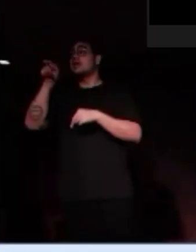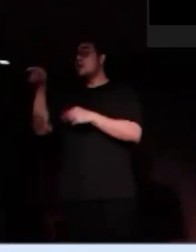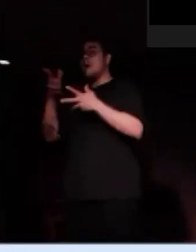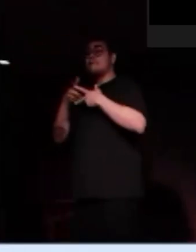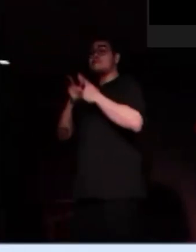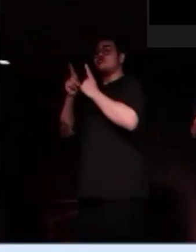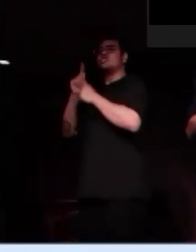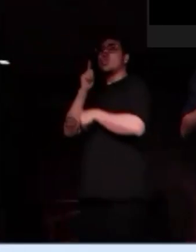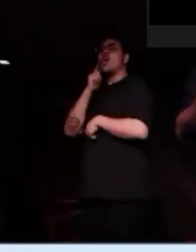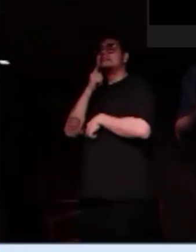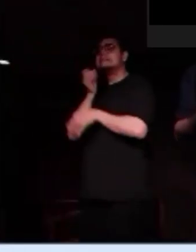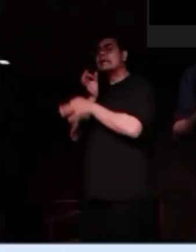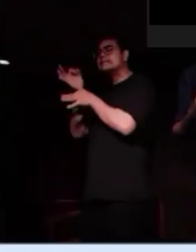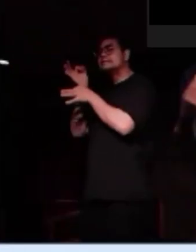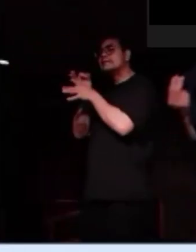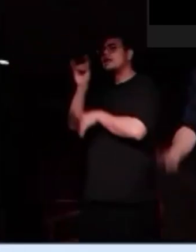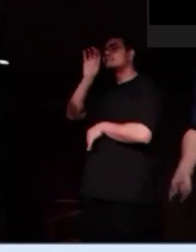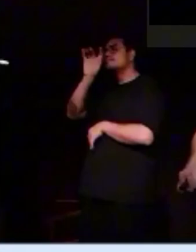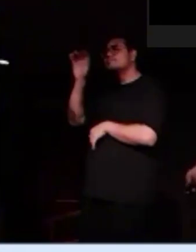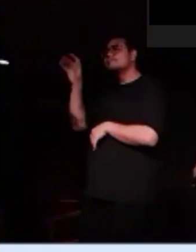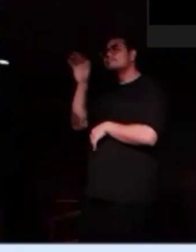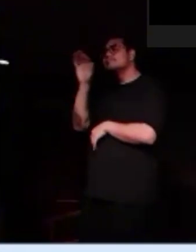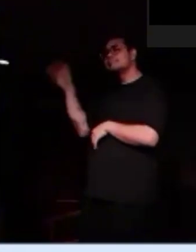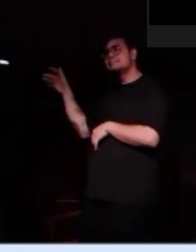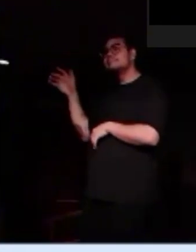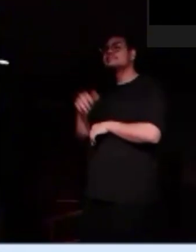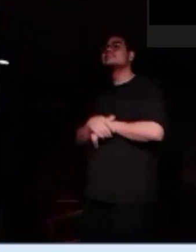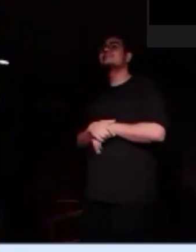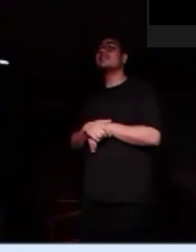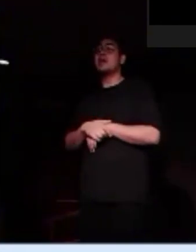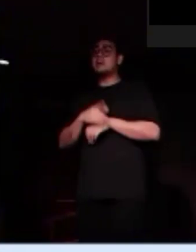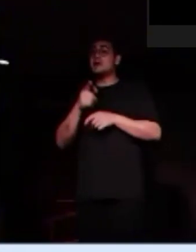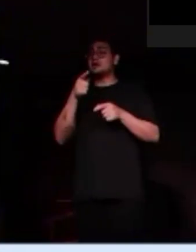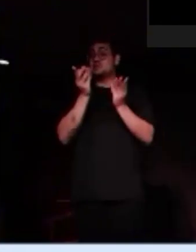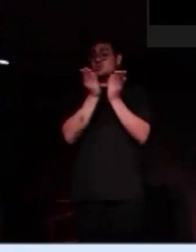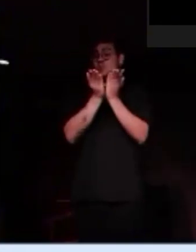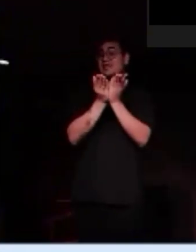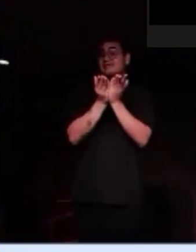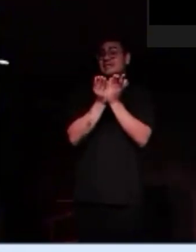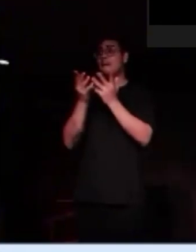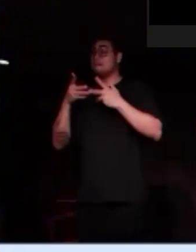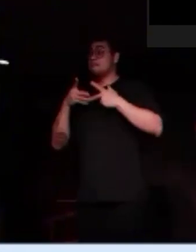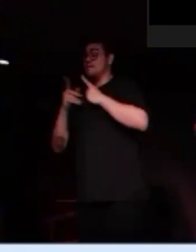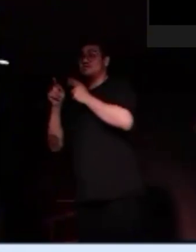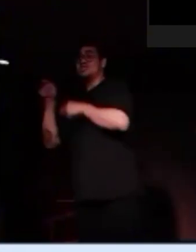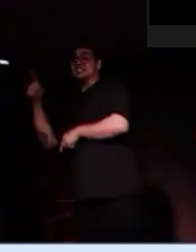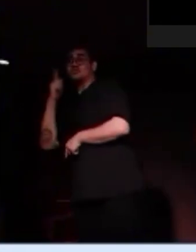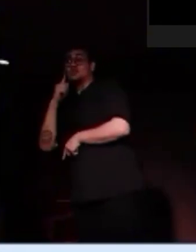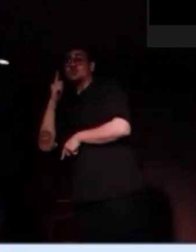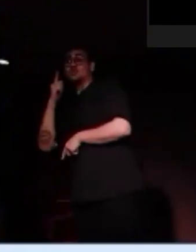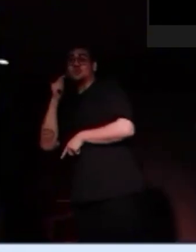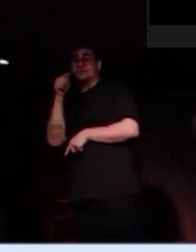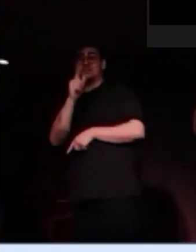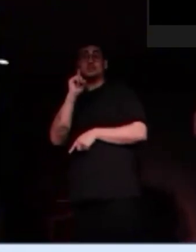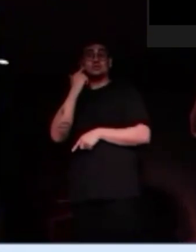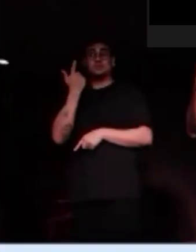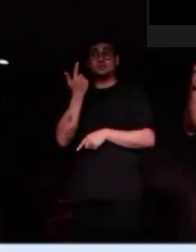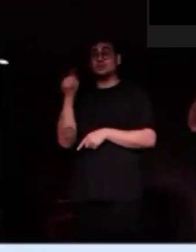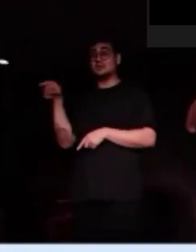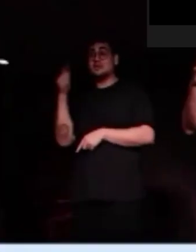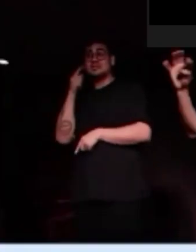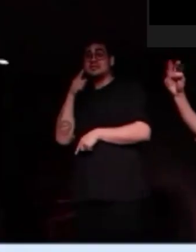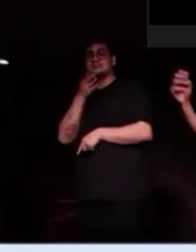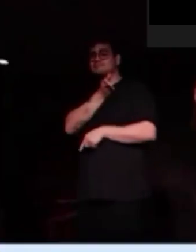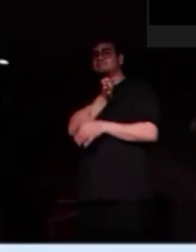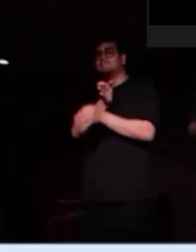deletrea. Entonces, los estudiantes le enseñaban a las docentes o a los docentes oyentes qué era el ADN y con